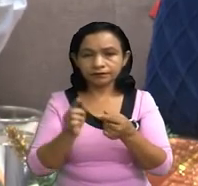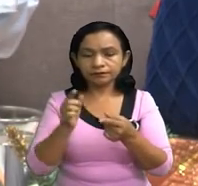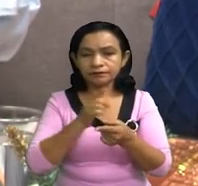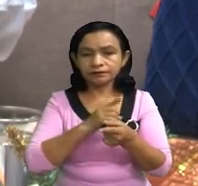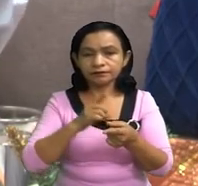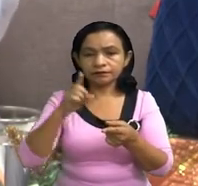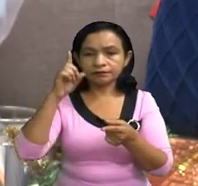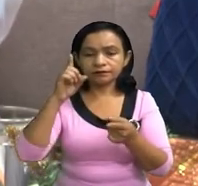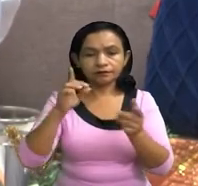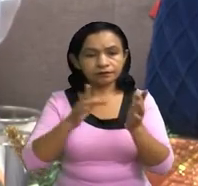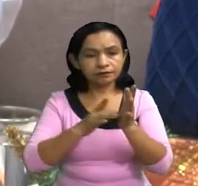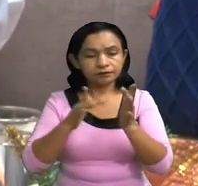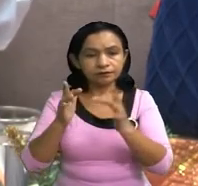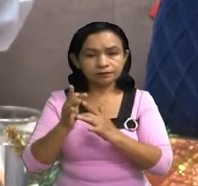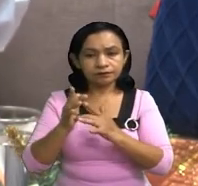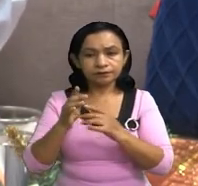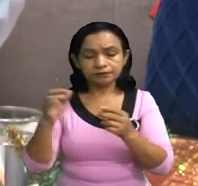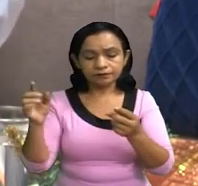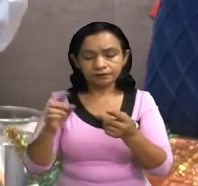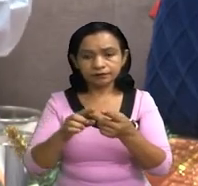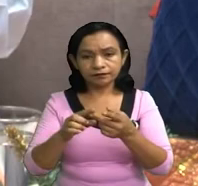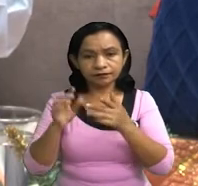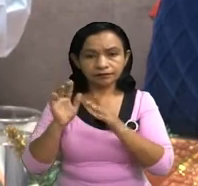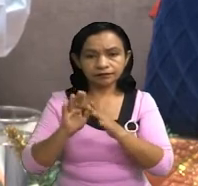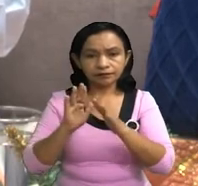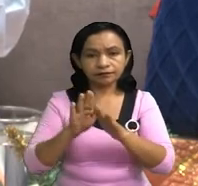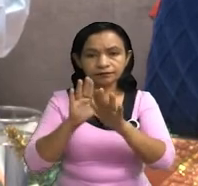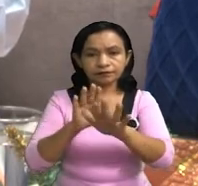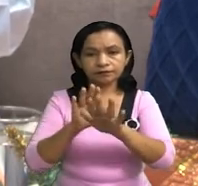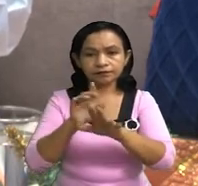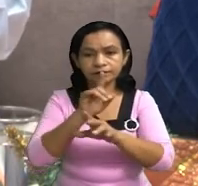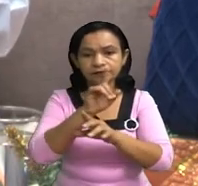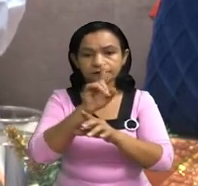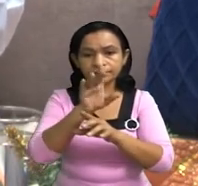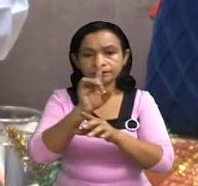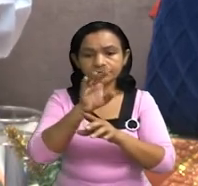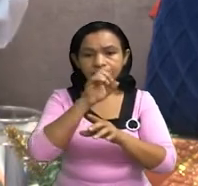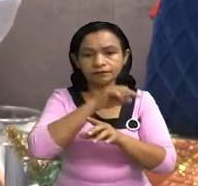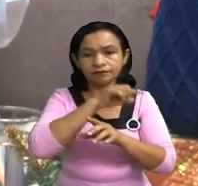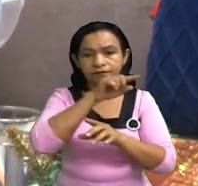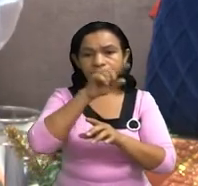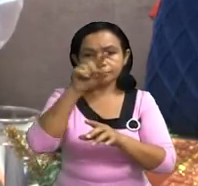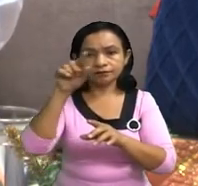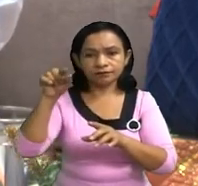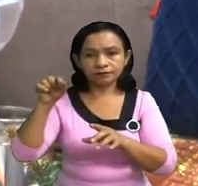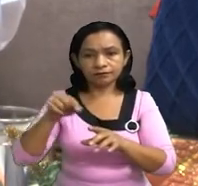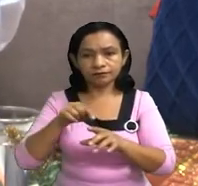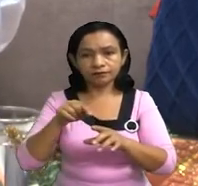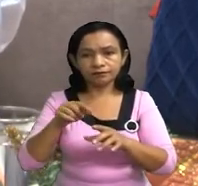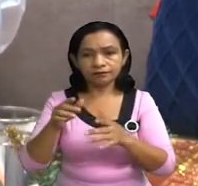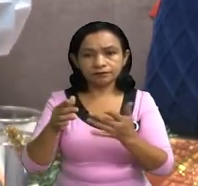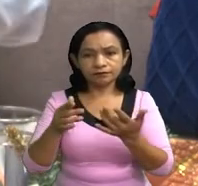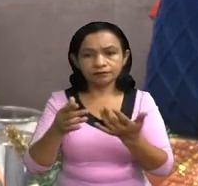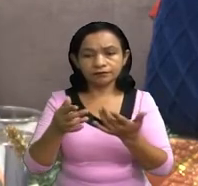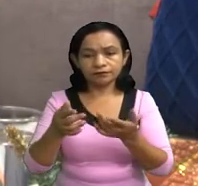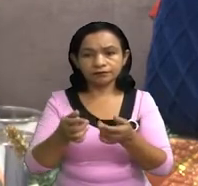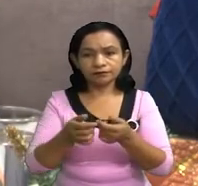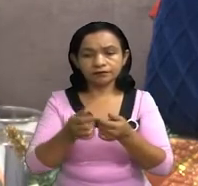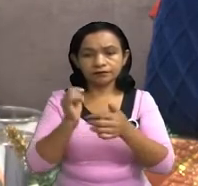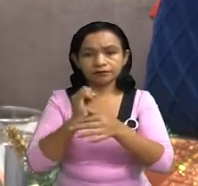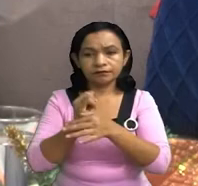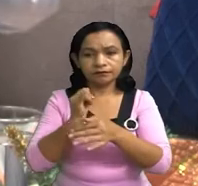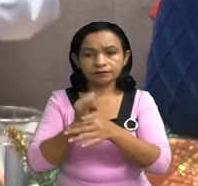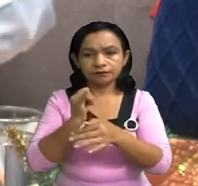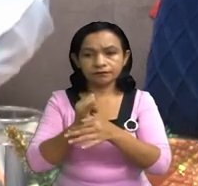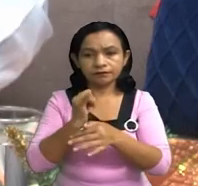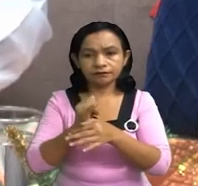la Misericordia, participamos en la procesión de las 14 estaciones, desde las 2 de la tarde, y después participamos en la Eucaristía. Todo ese tiempo